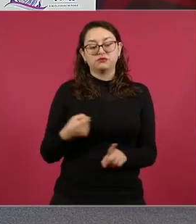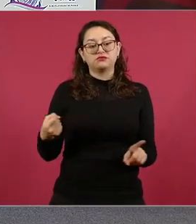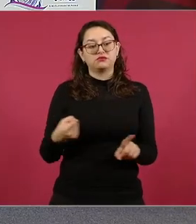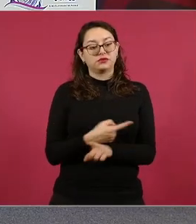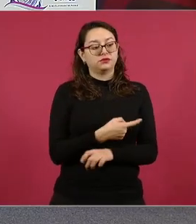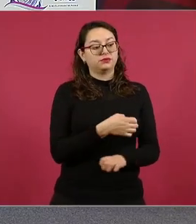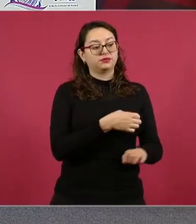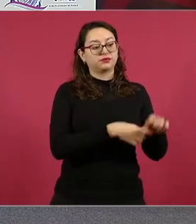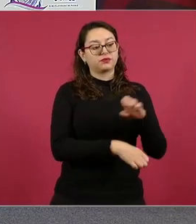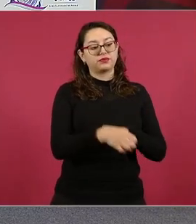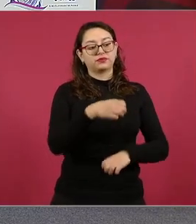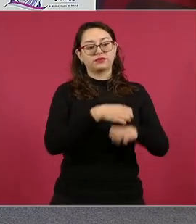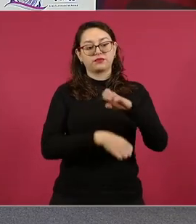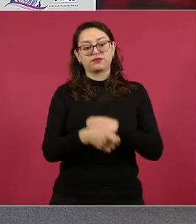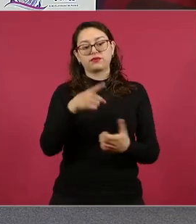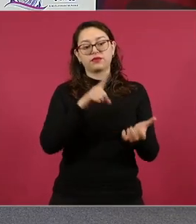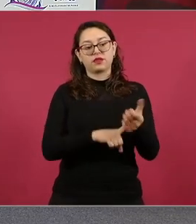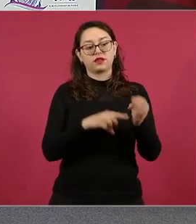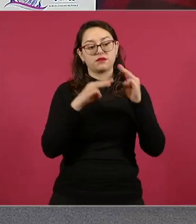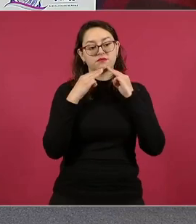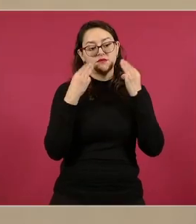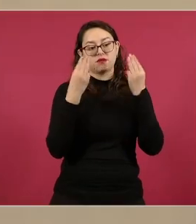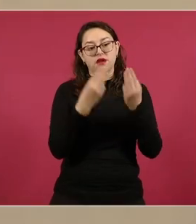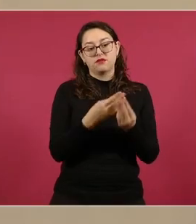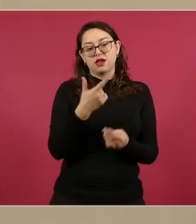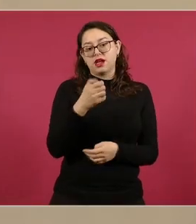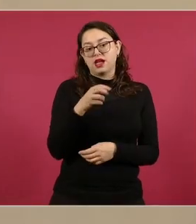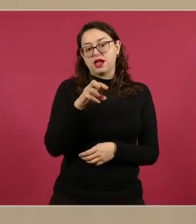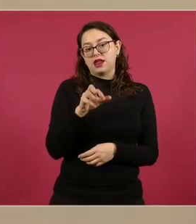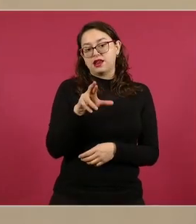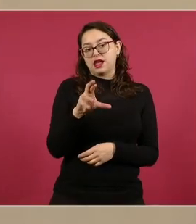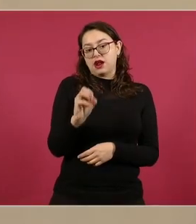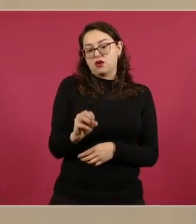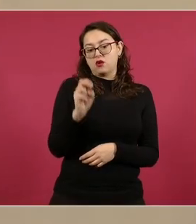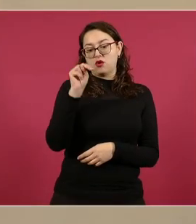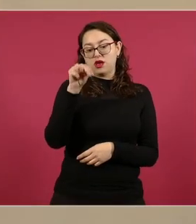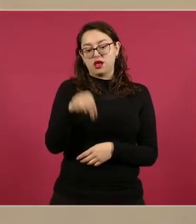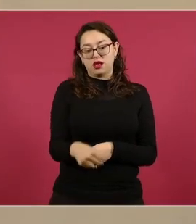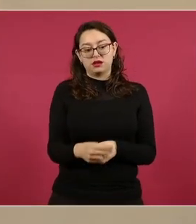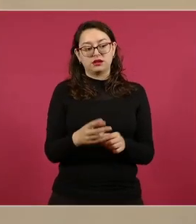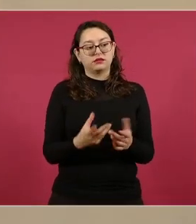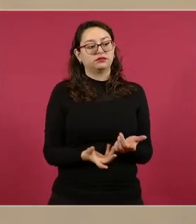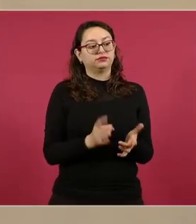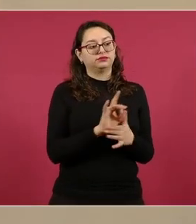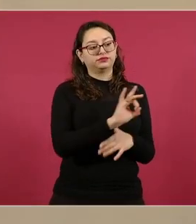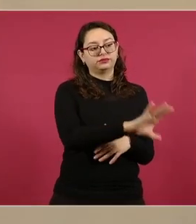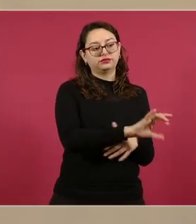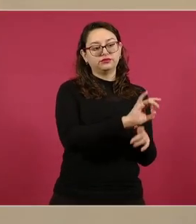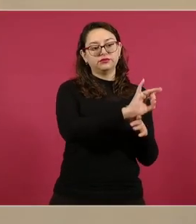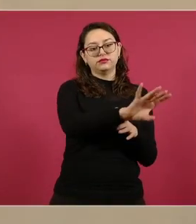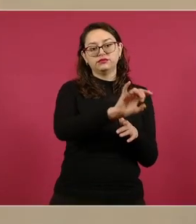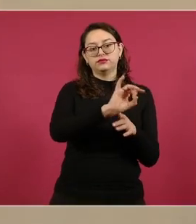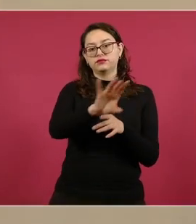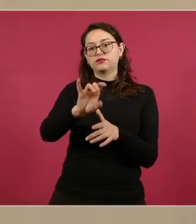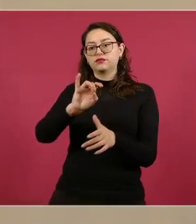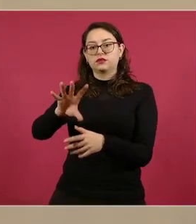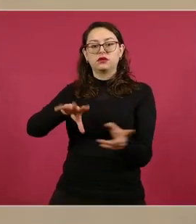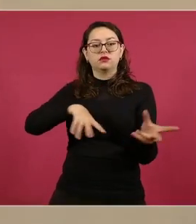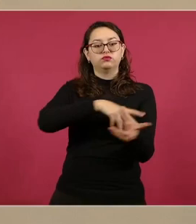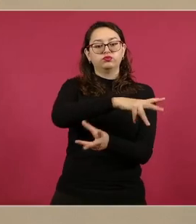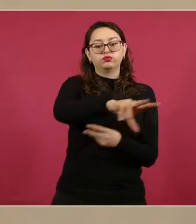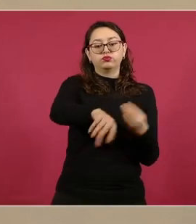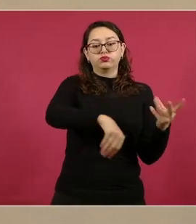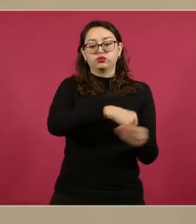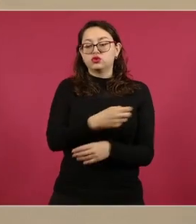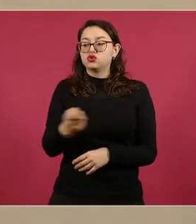empresas posiblemente controladas por Genaro N. a través de esquemas de triangulación y de recursos.